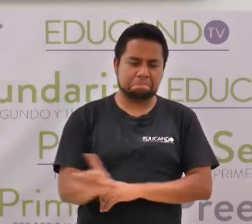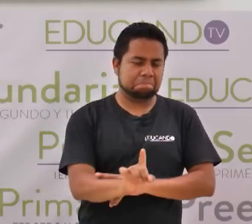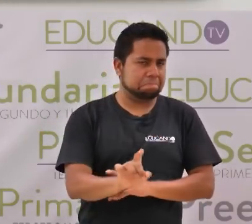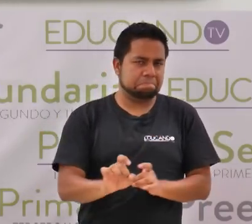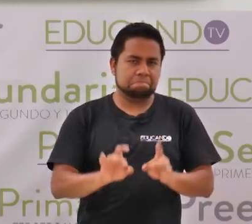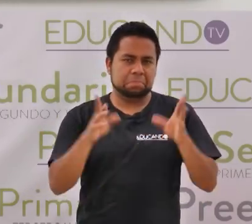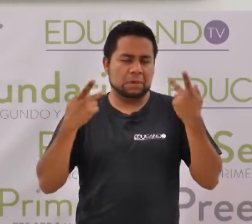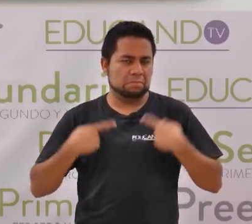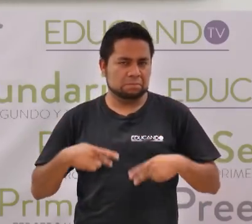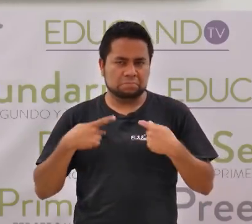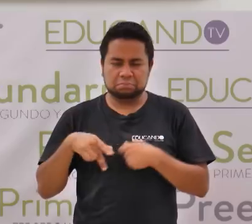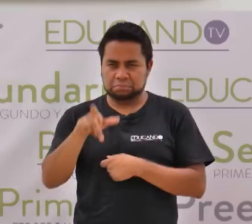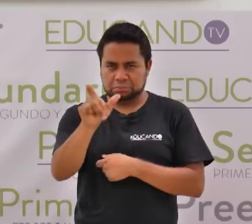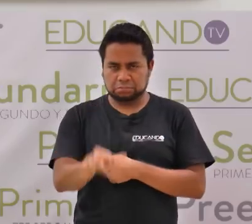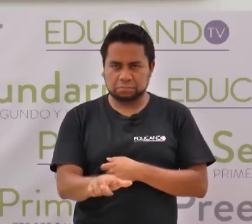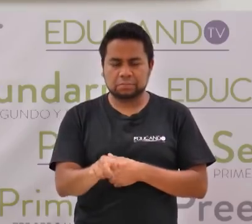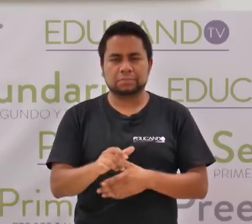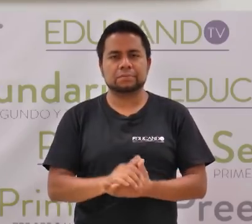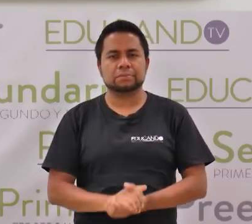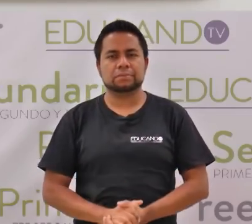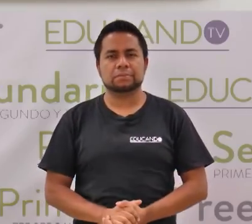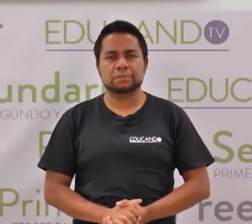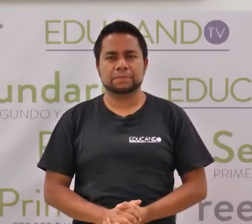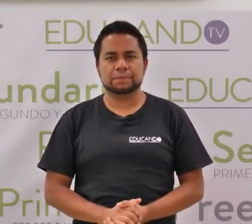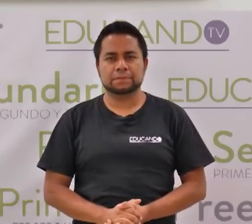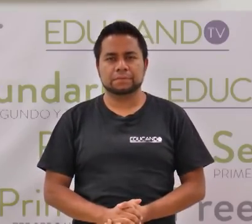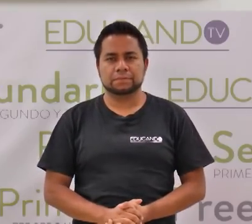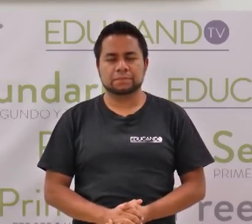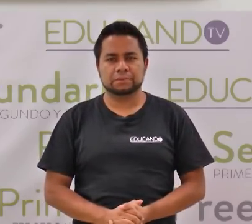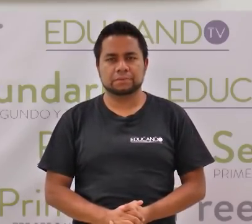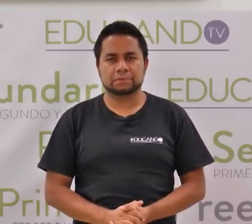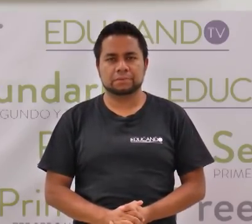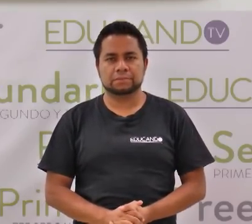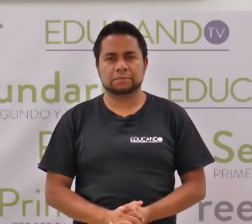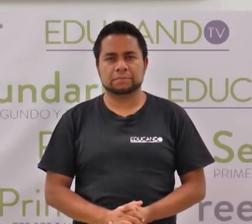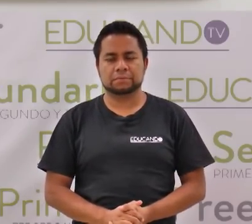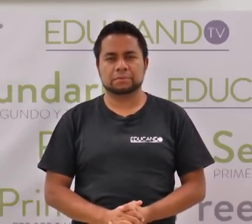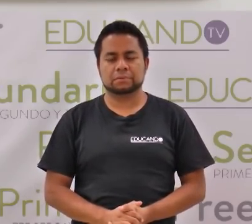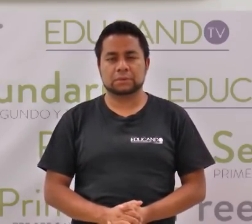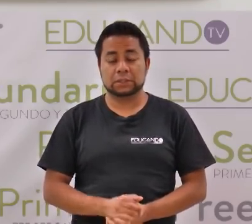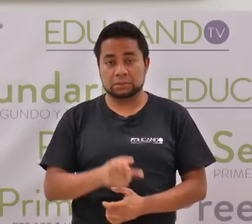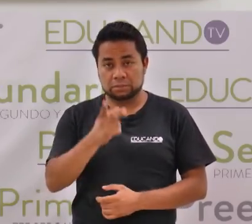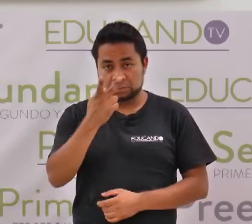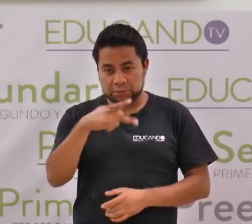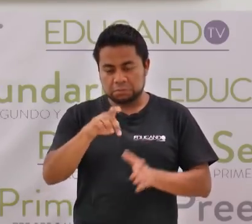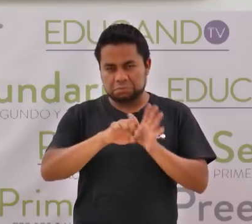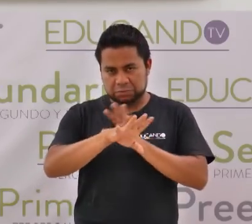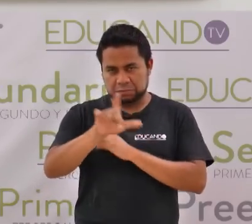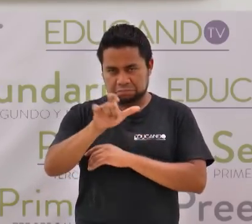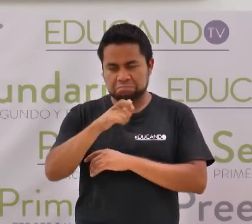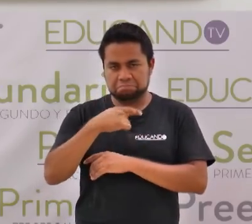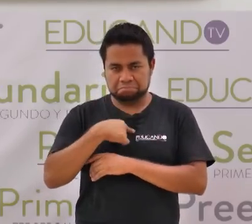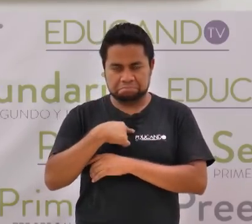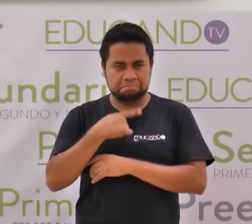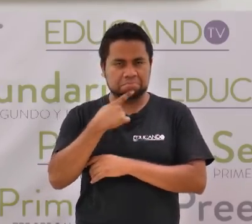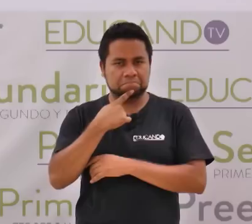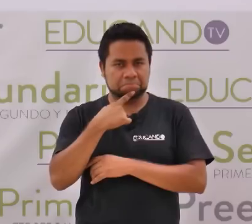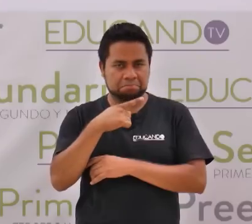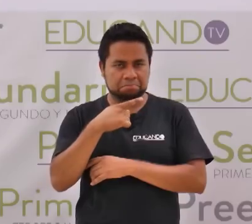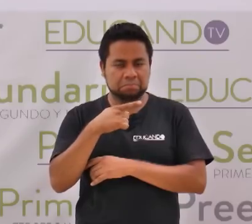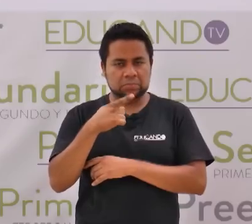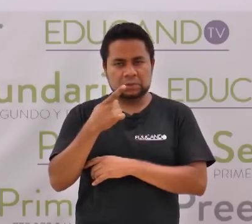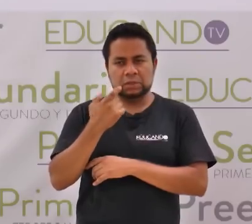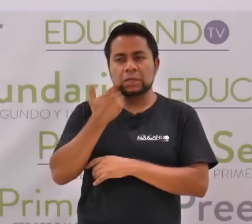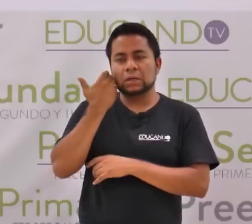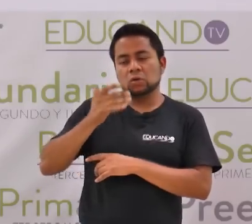incidentales. Bueno, Pero cuando yo digo que quiero